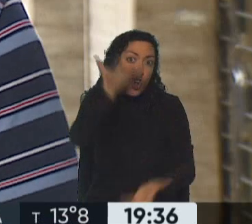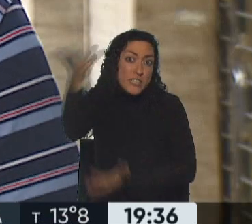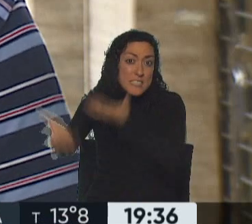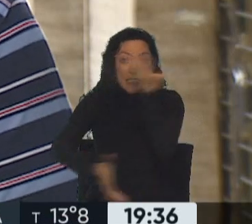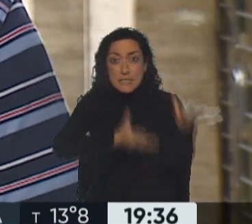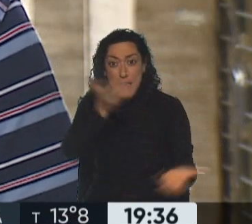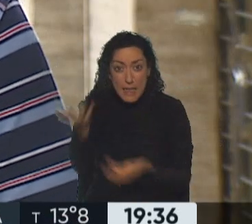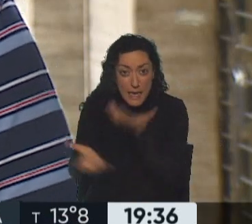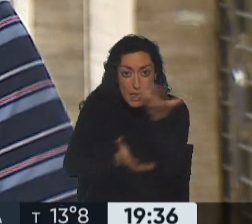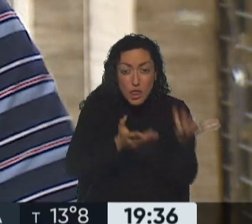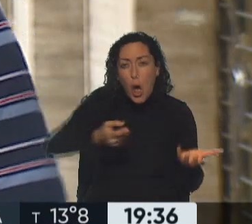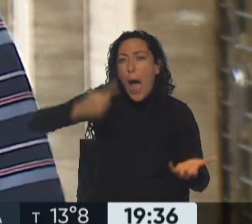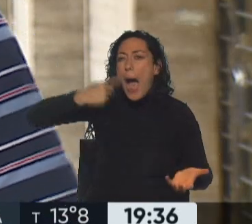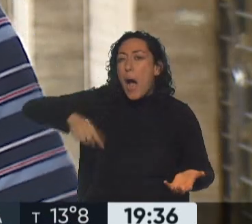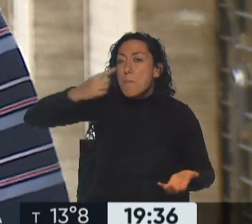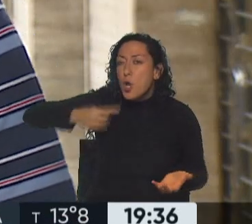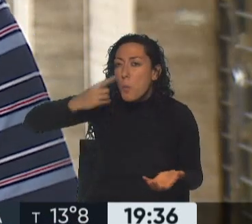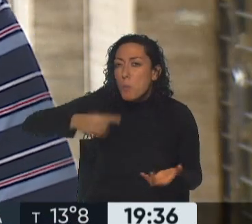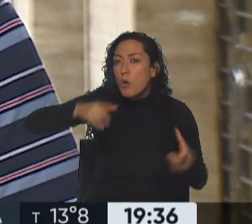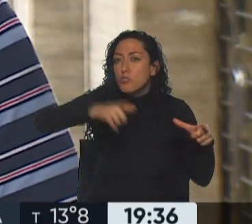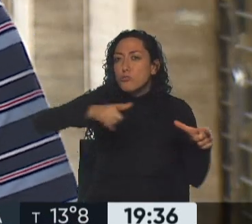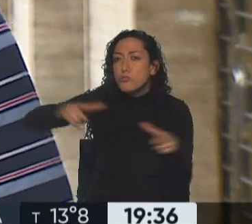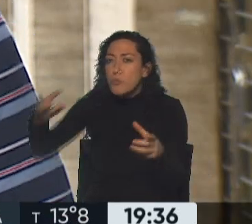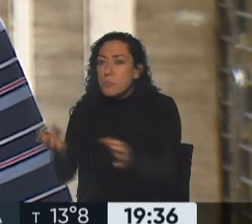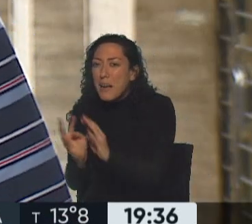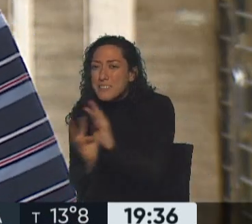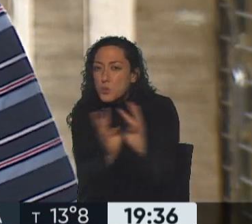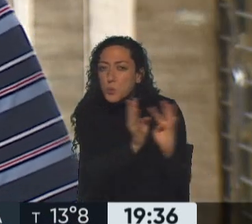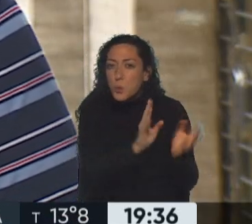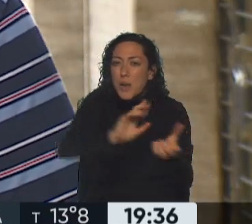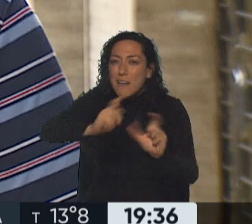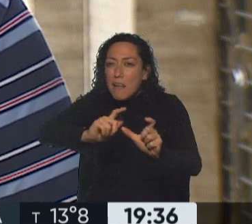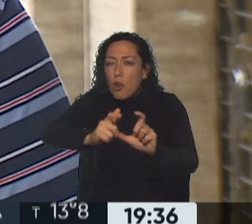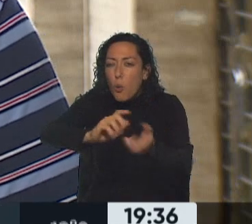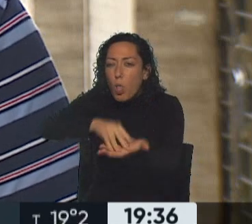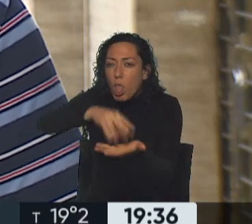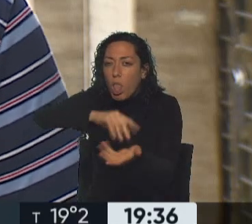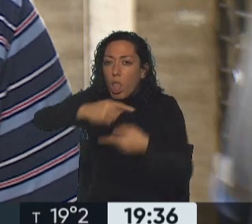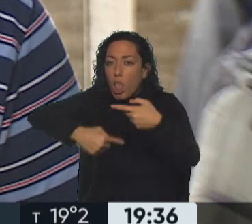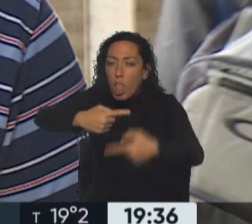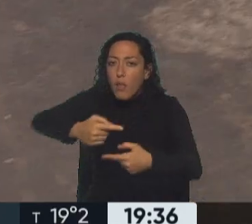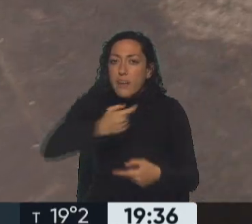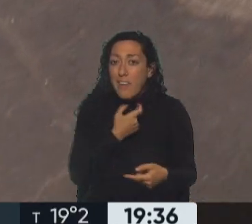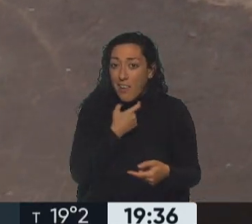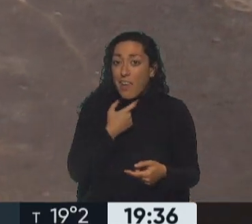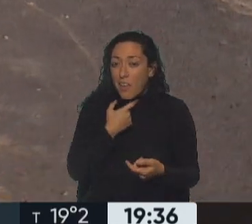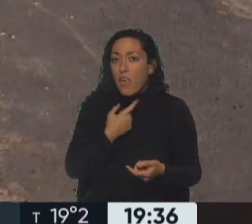incendios, que son hechos para la renovación de pastura, ¿eh?, son grandes, grandes intereses